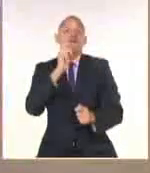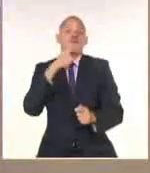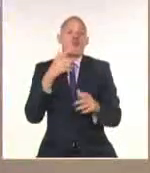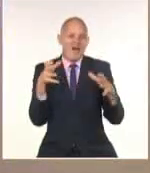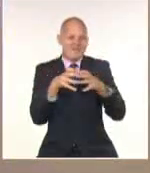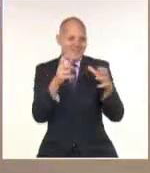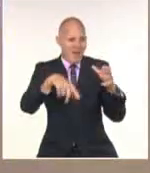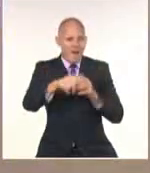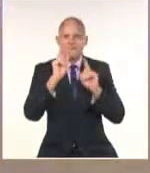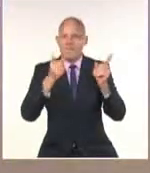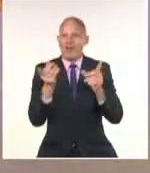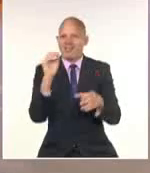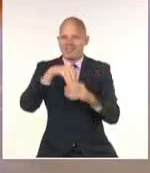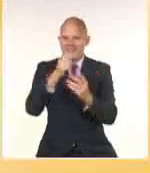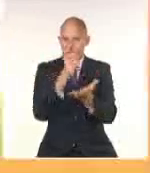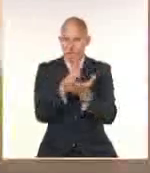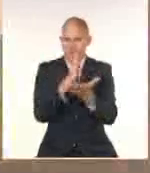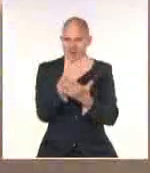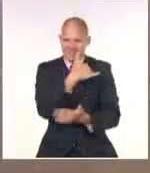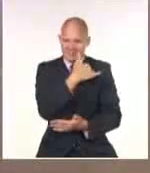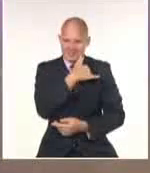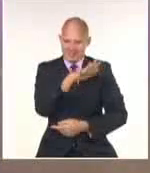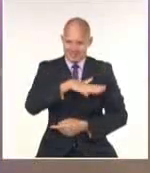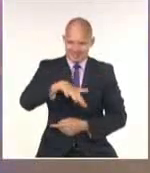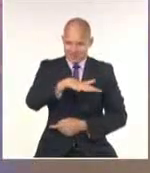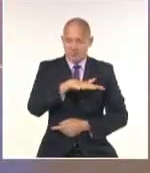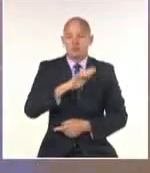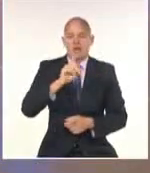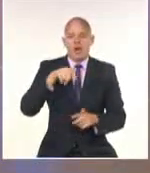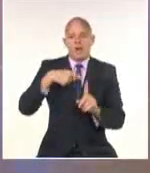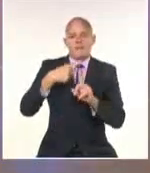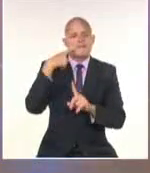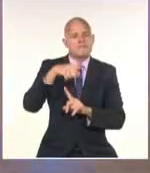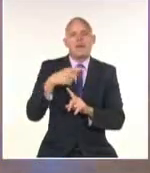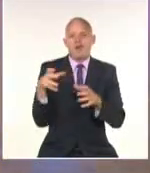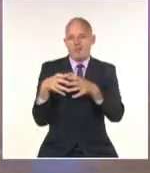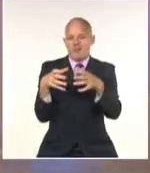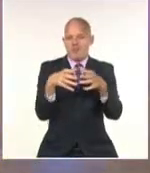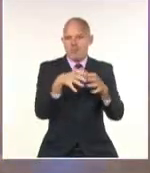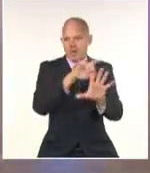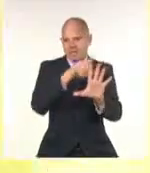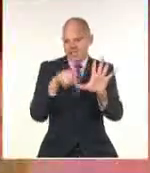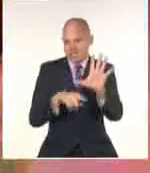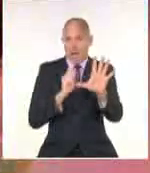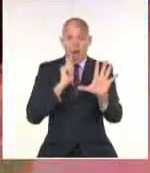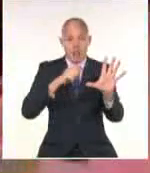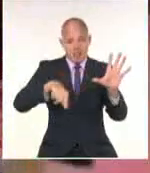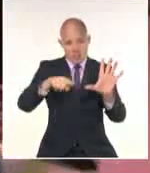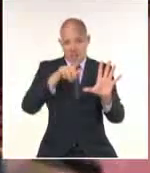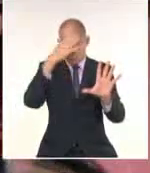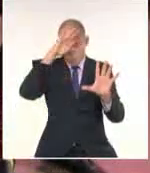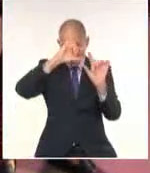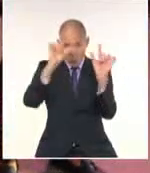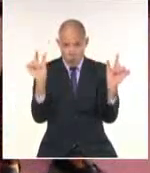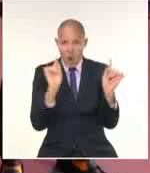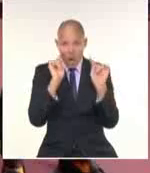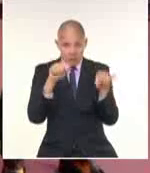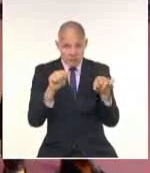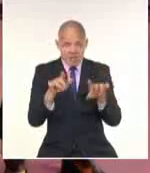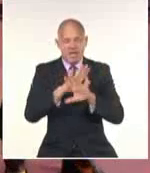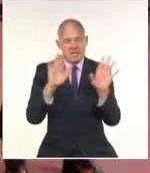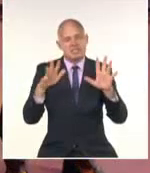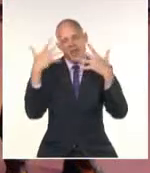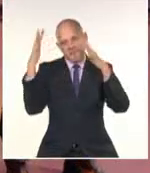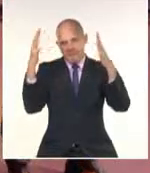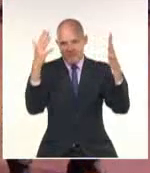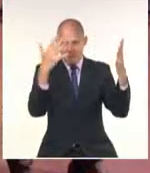de las Fuerzas Armadas Revolucionarias, los cinco conjuntos artísticos existentes en el país recibieron un reconocimiento